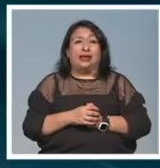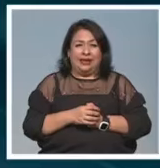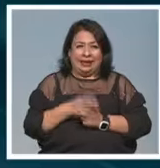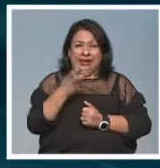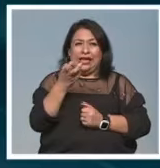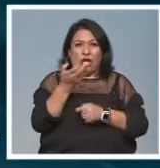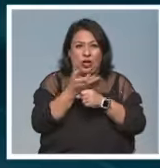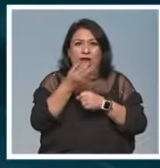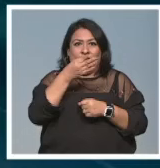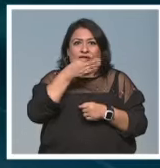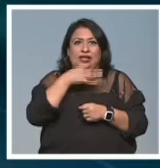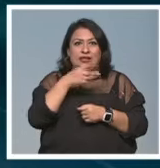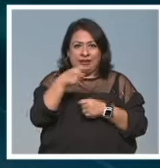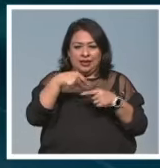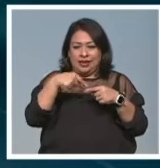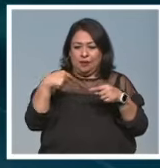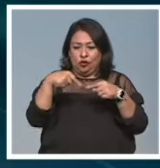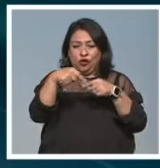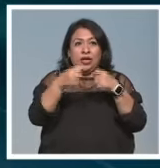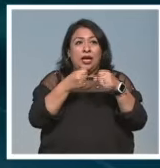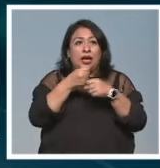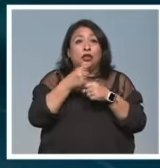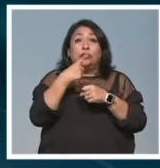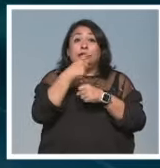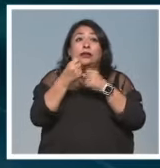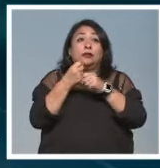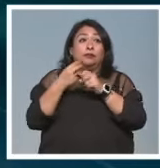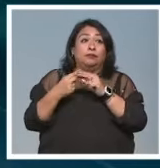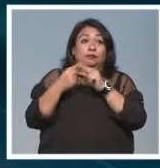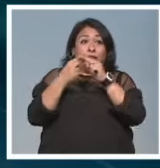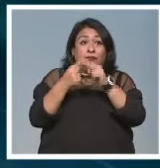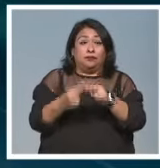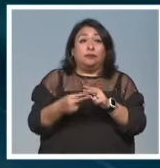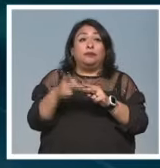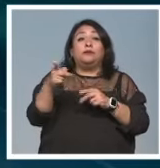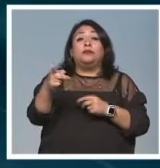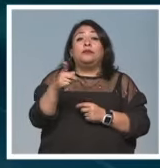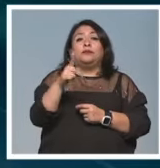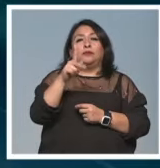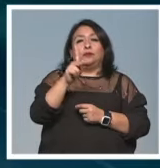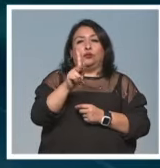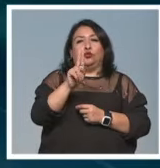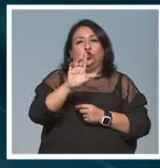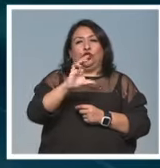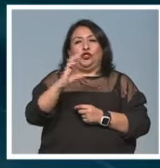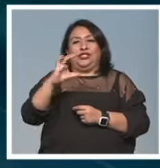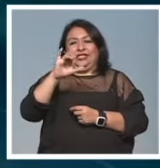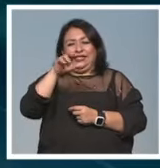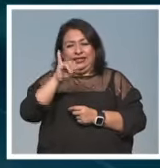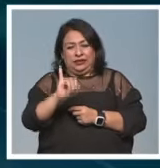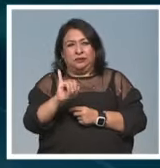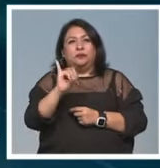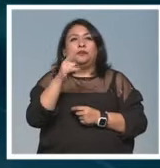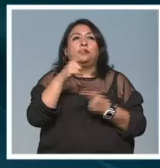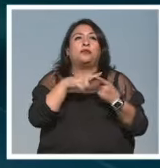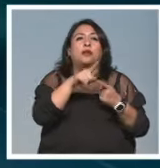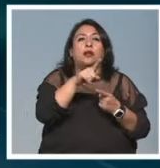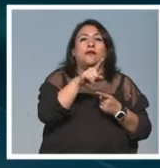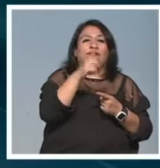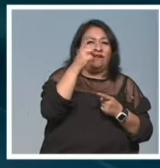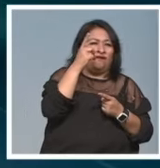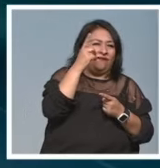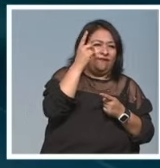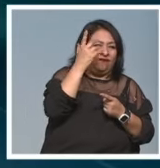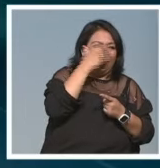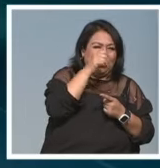Justamente estamos celebrando este año el centenario de Giacomo Puccini, así es que tanto en la Ópera de Bellas Artes,